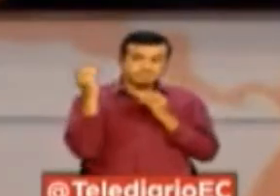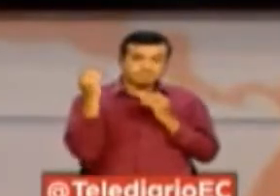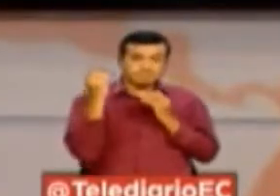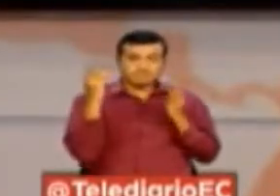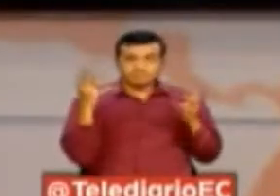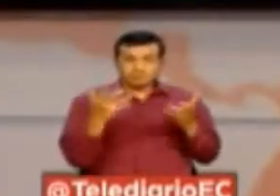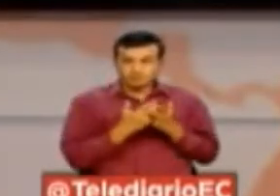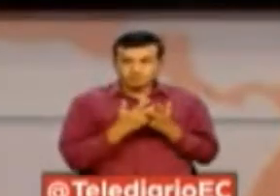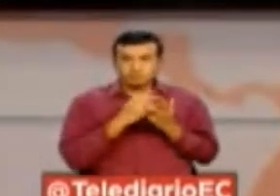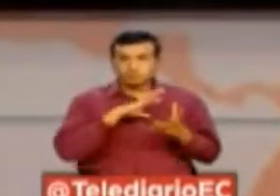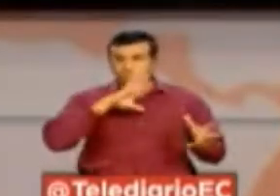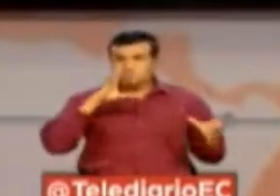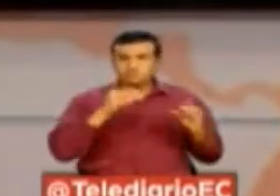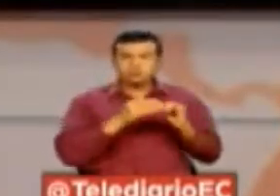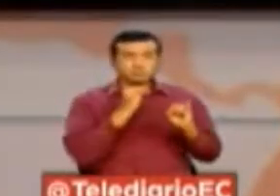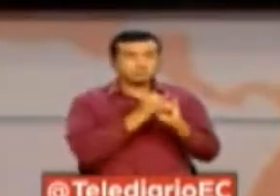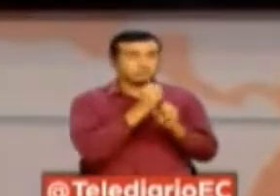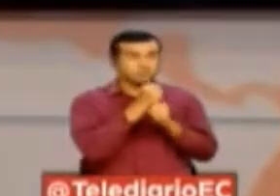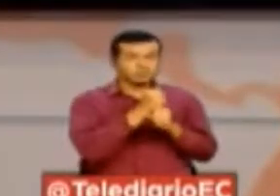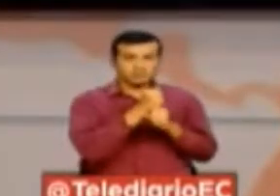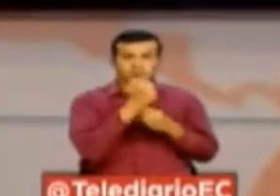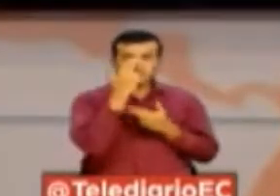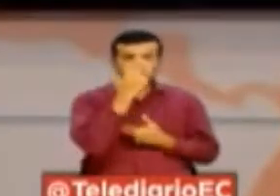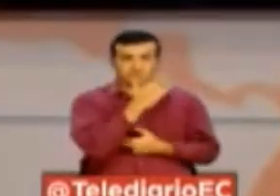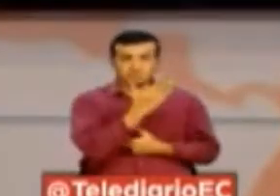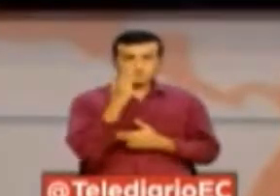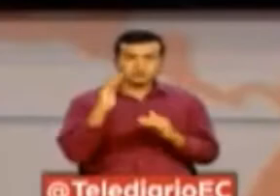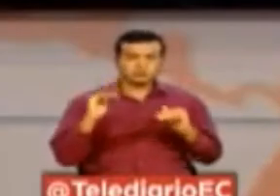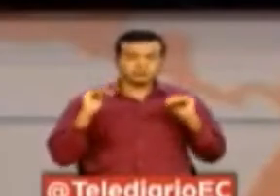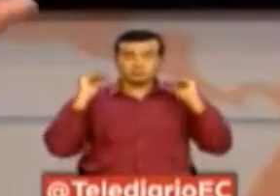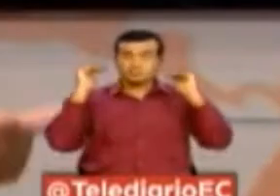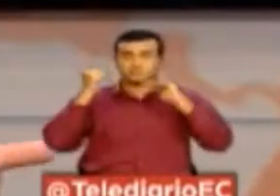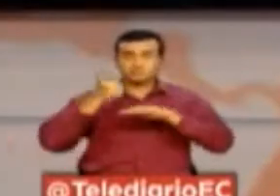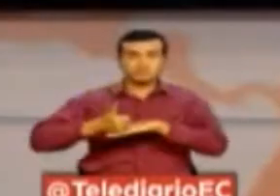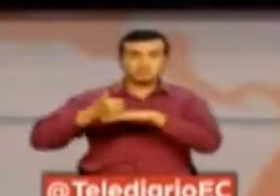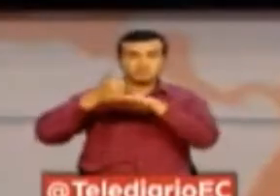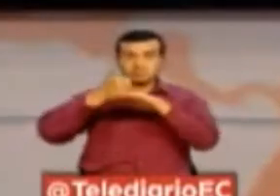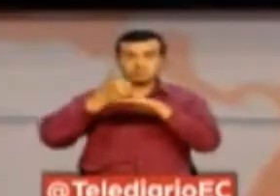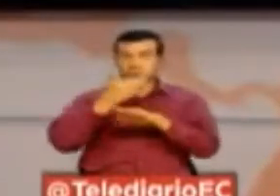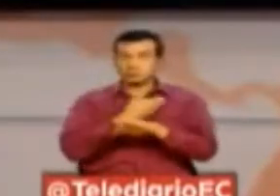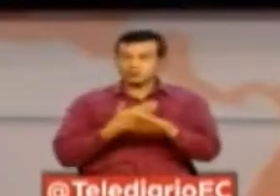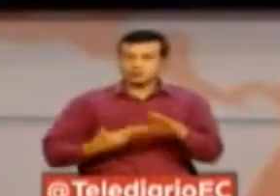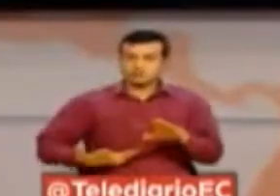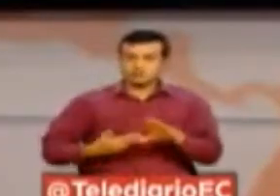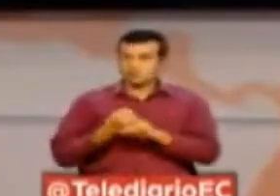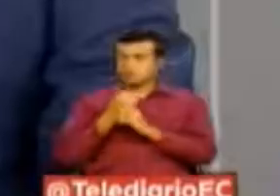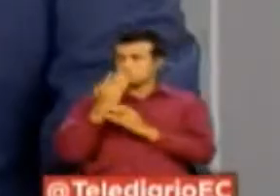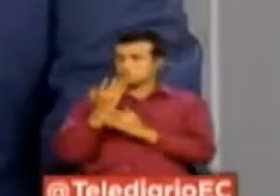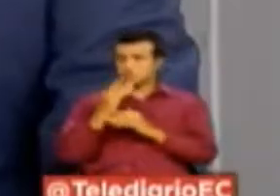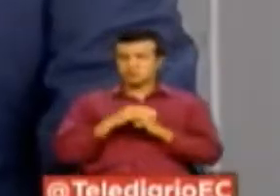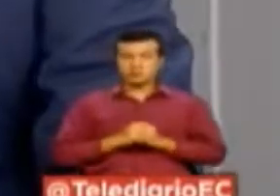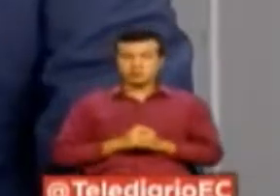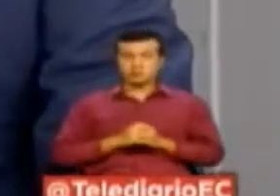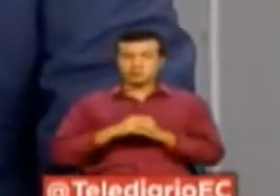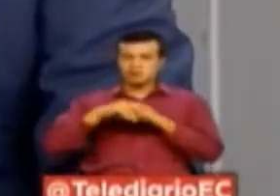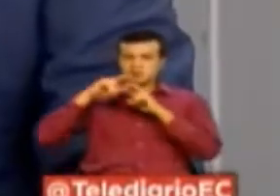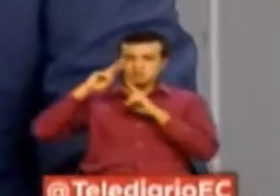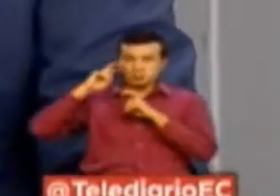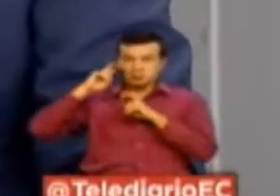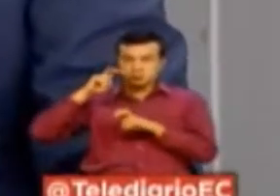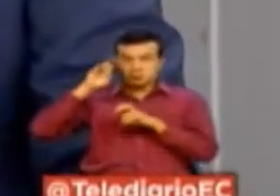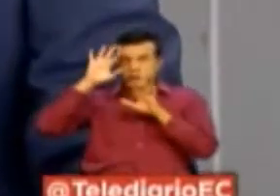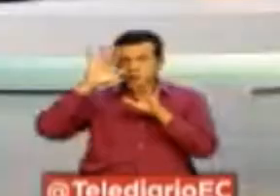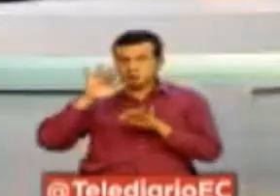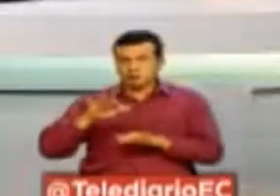unificados a todas las entidades de seguridad y también al nivel al máximo nivel del país que es el presidente de la opce diría que está siendo escrutada la